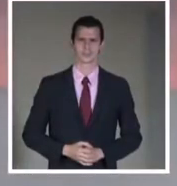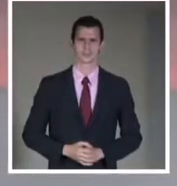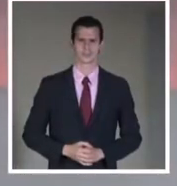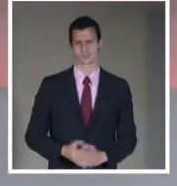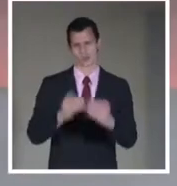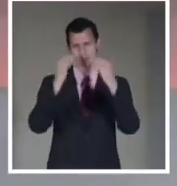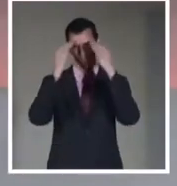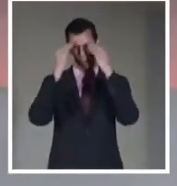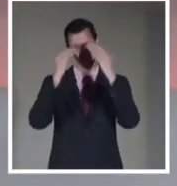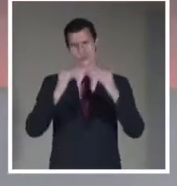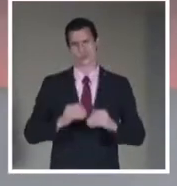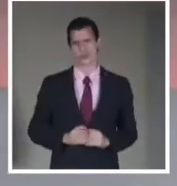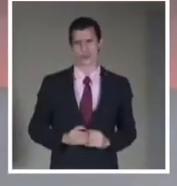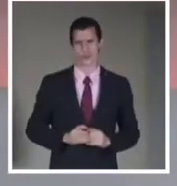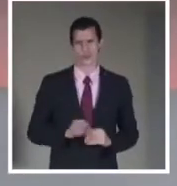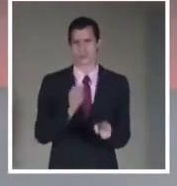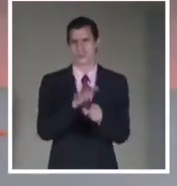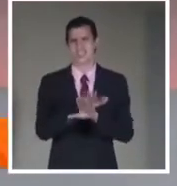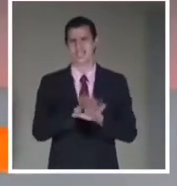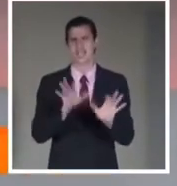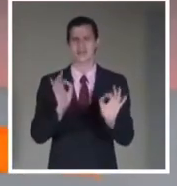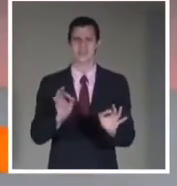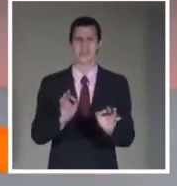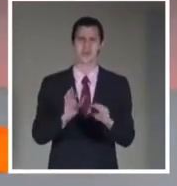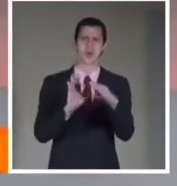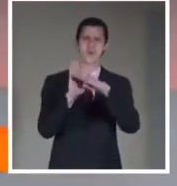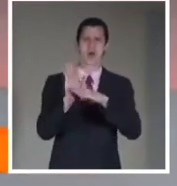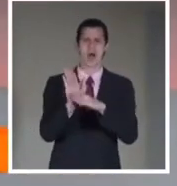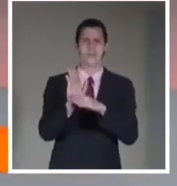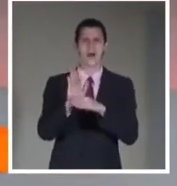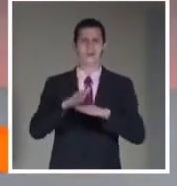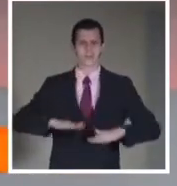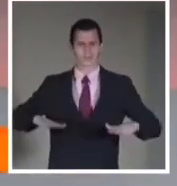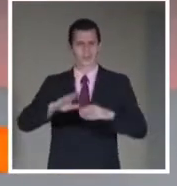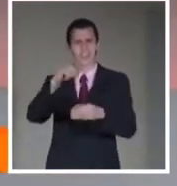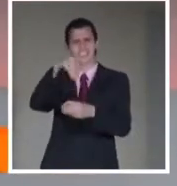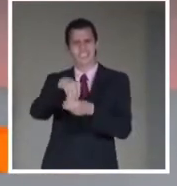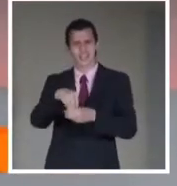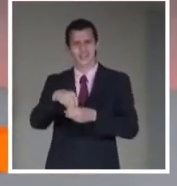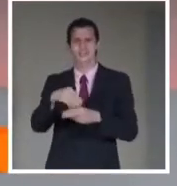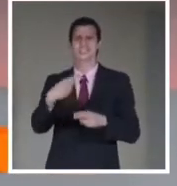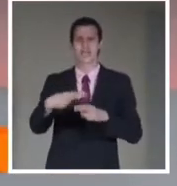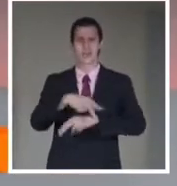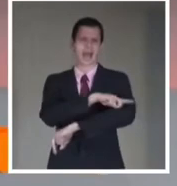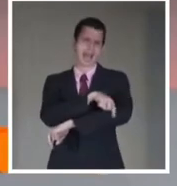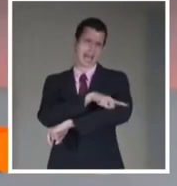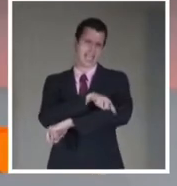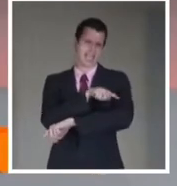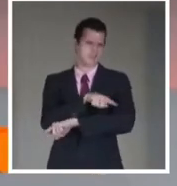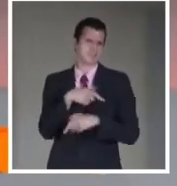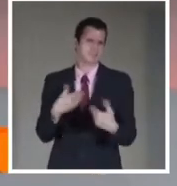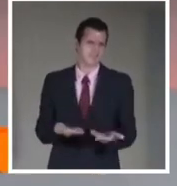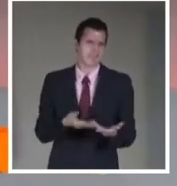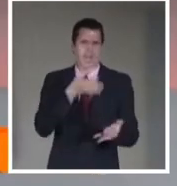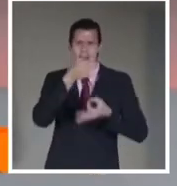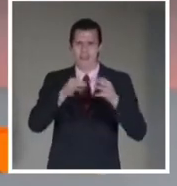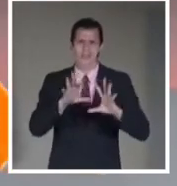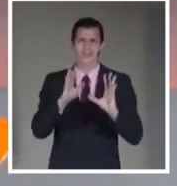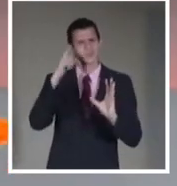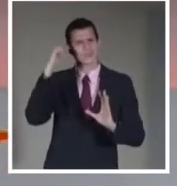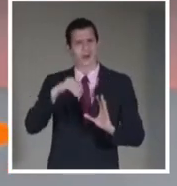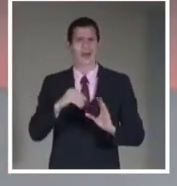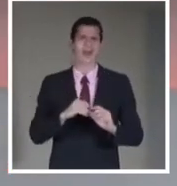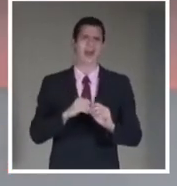muchas gracias y bienvenidos a la esquina recientemente se ha hablado mucho ha habido muchos titulares en el